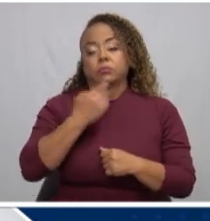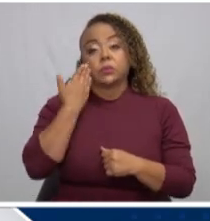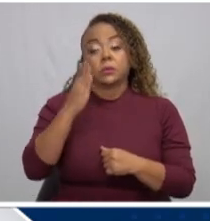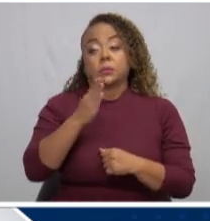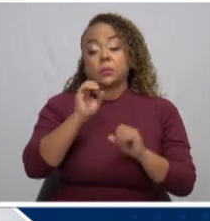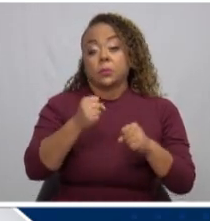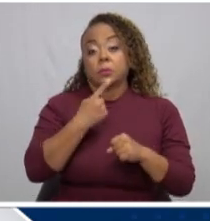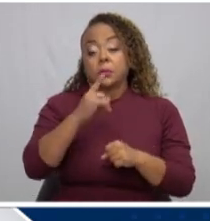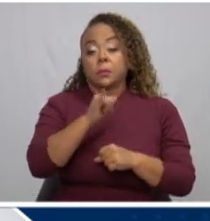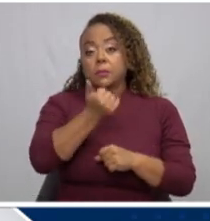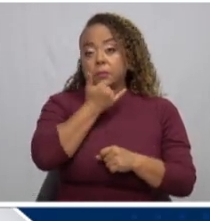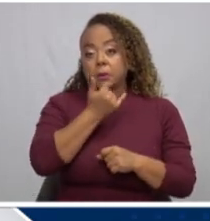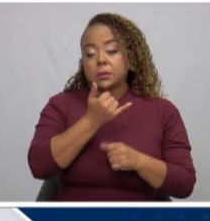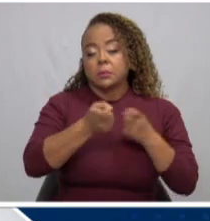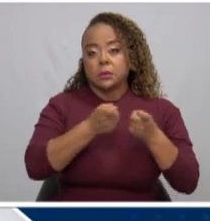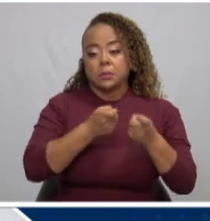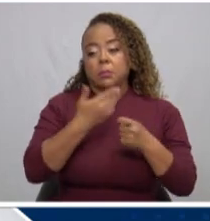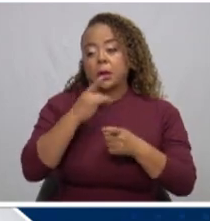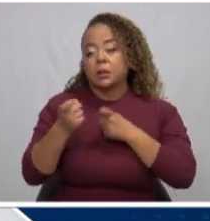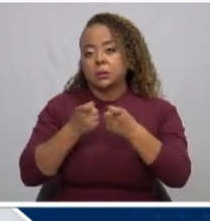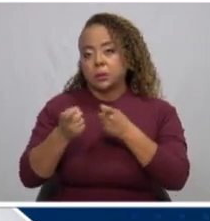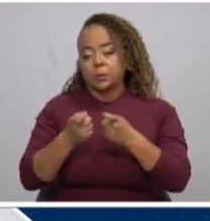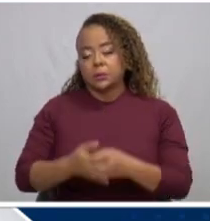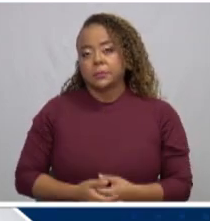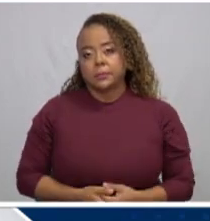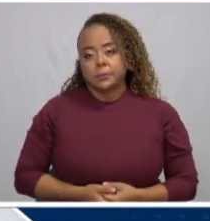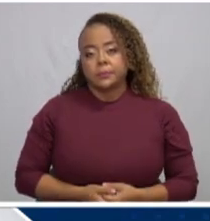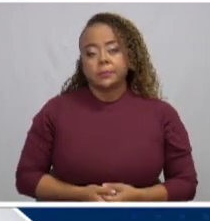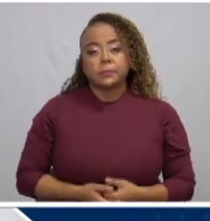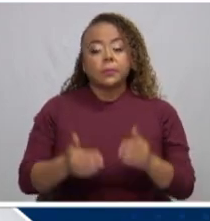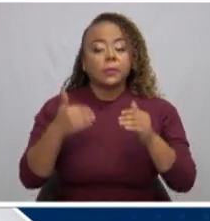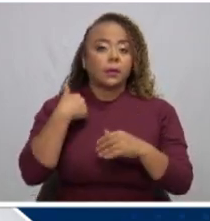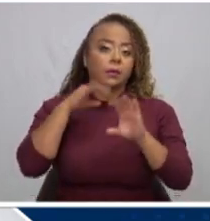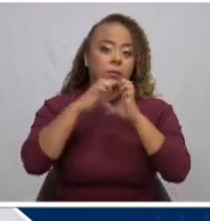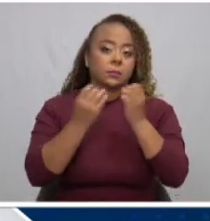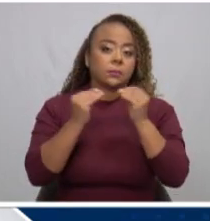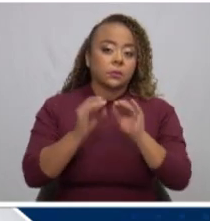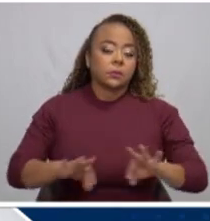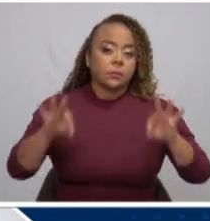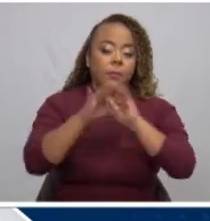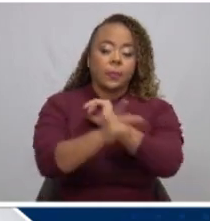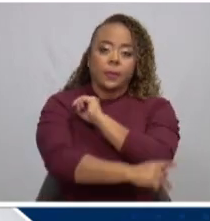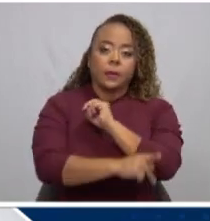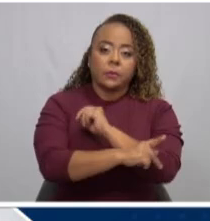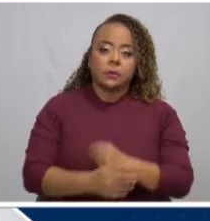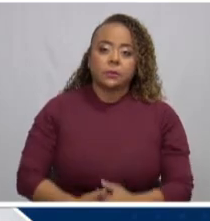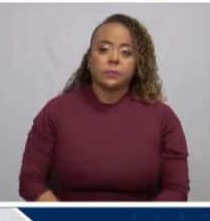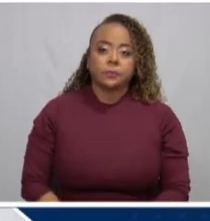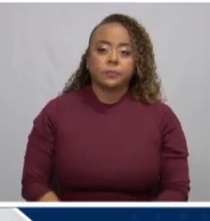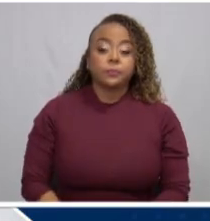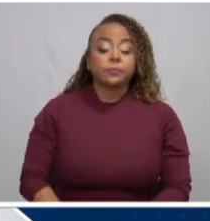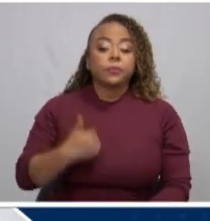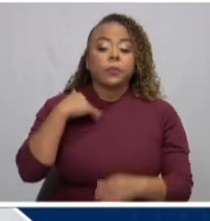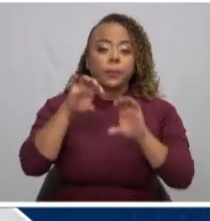administrativos pero malas gestiones administrativas que tienen a los equipos más importantes del país o que tuvieron a los